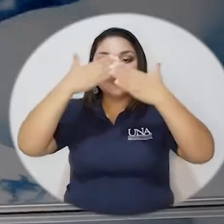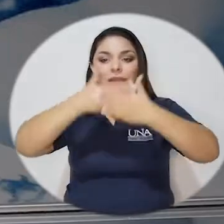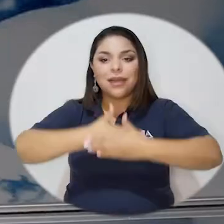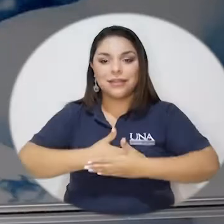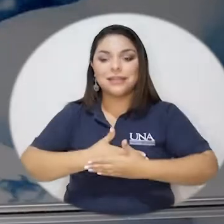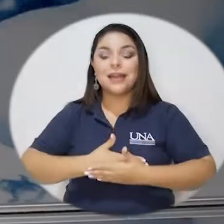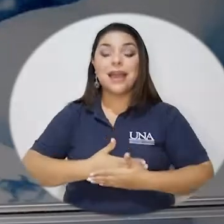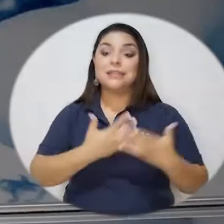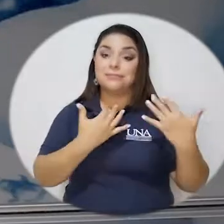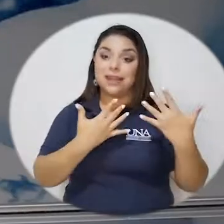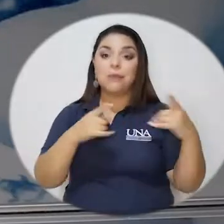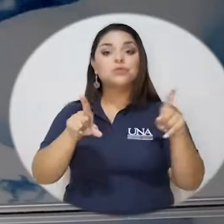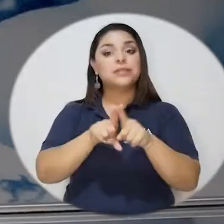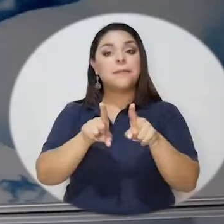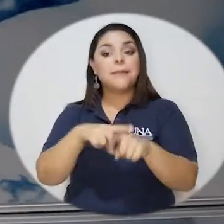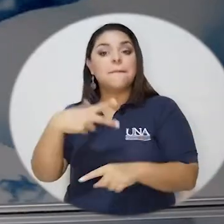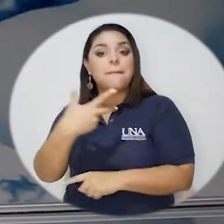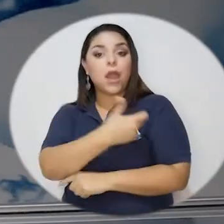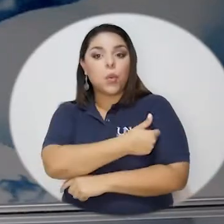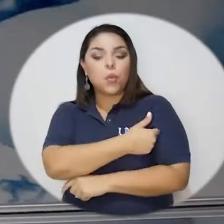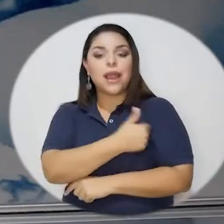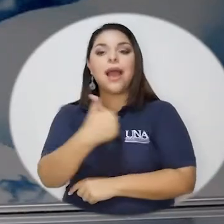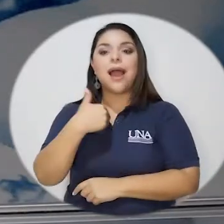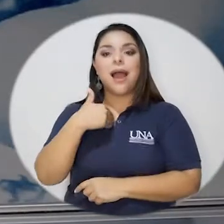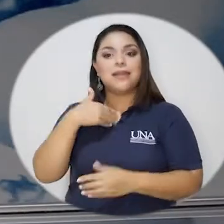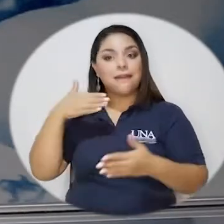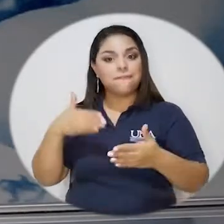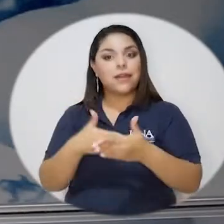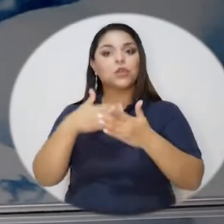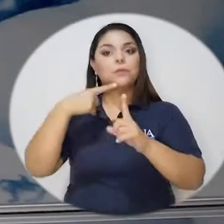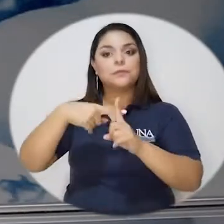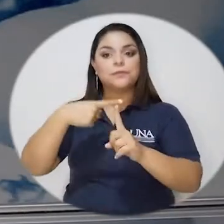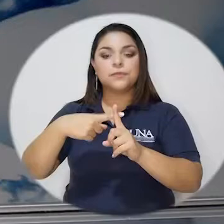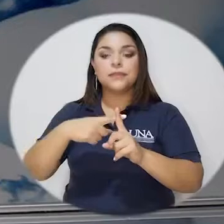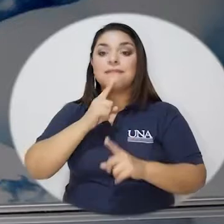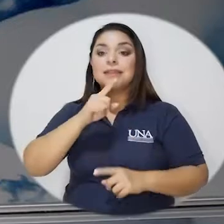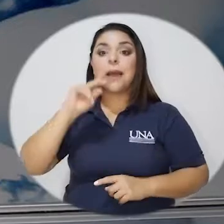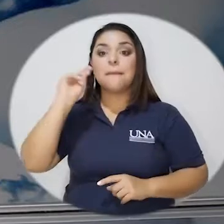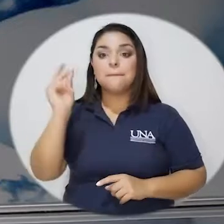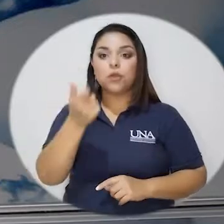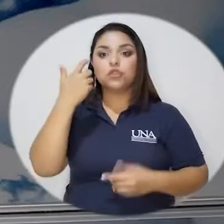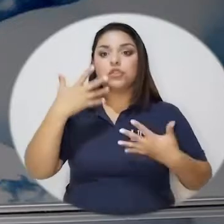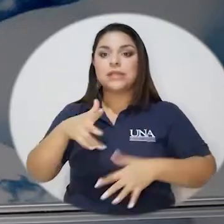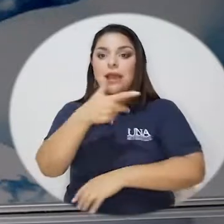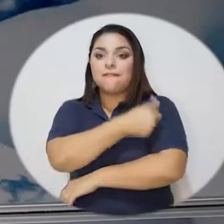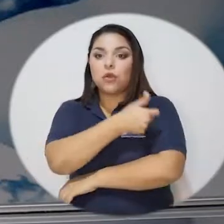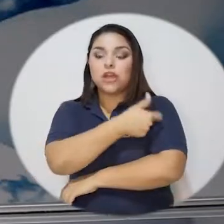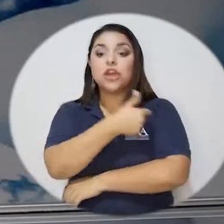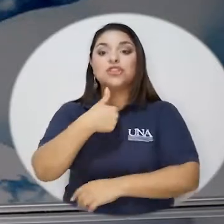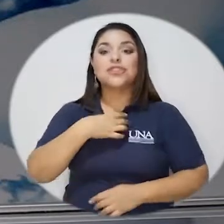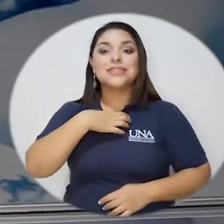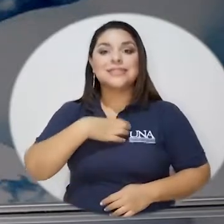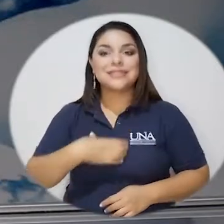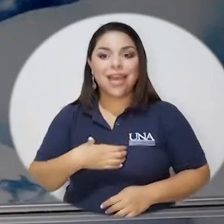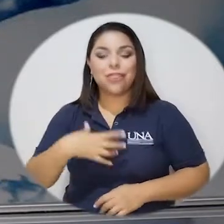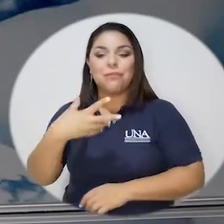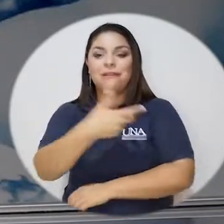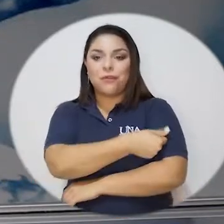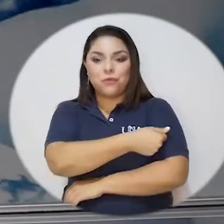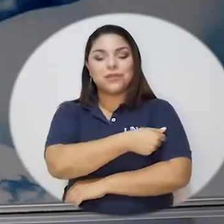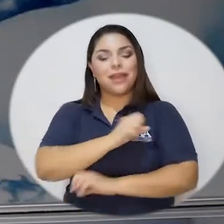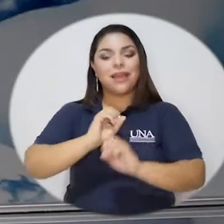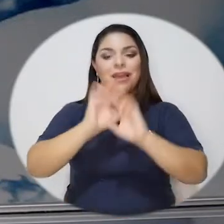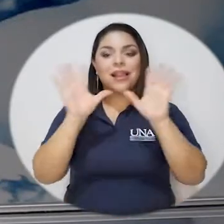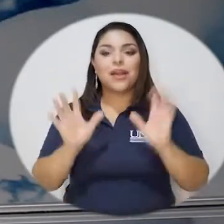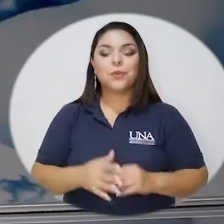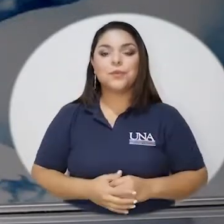Además, esperamos que la vacuna de verdad tenga su efecto, que ya pronto estemos vacunados. Yo estoy deseando vacunarme,